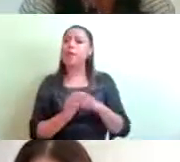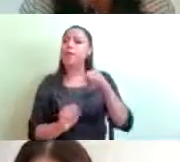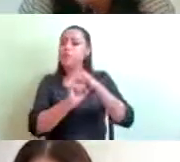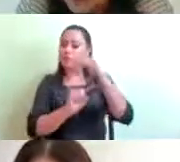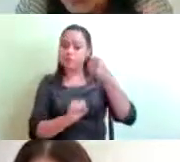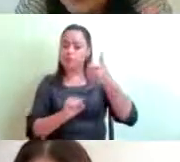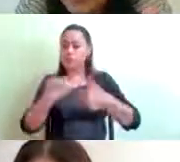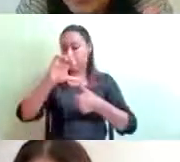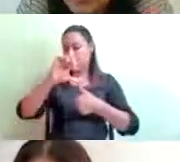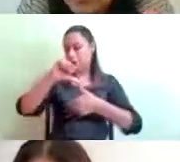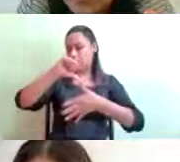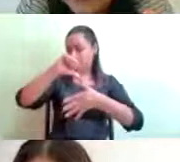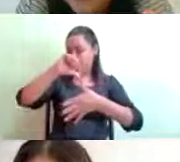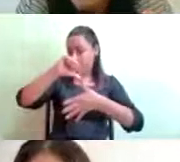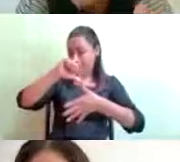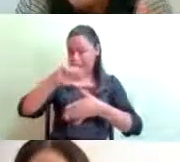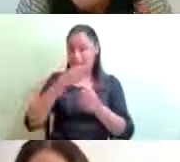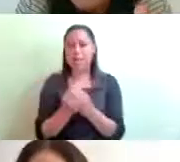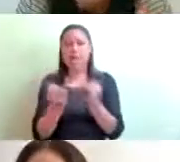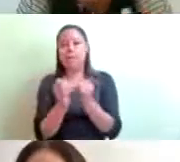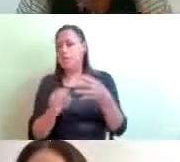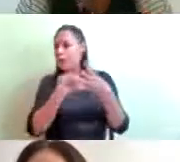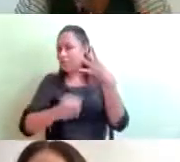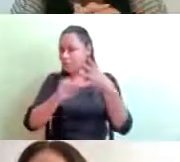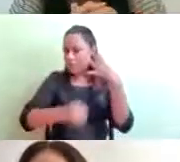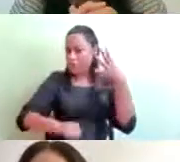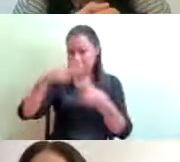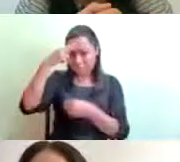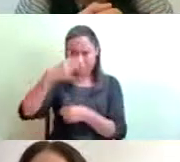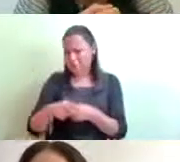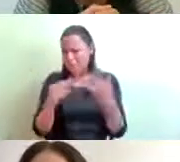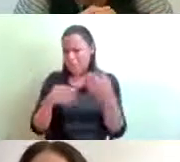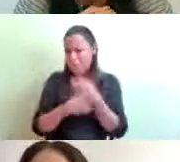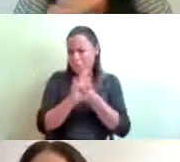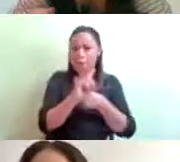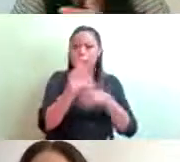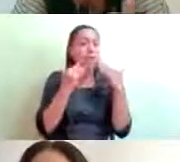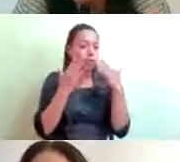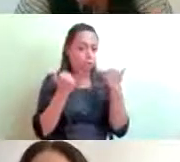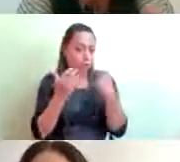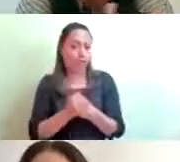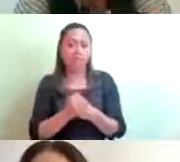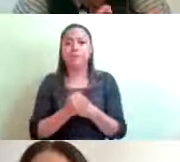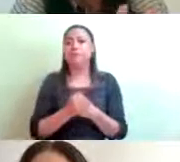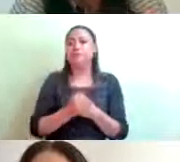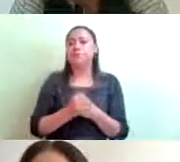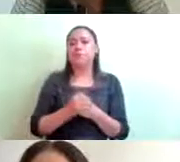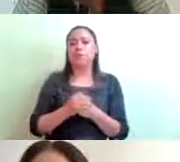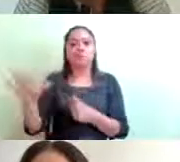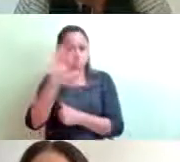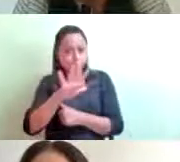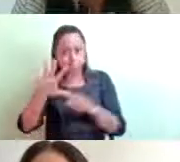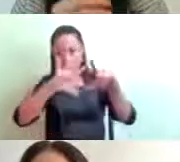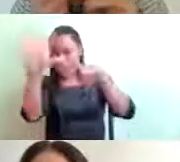también, el sur de México, el sureste de México, pues no tiene ningún problema. Asia, Europa, se